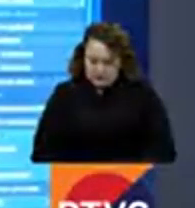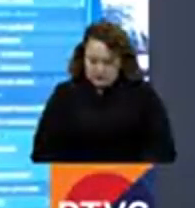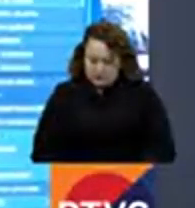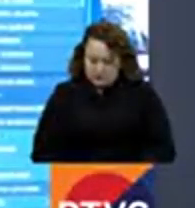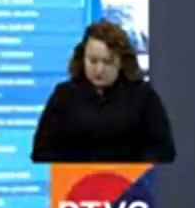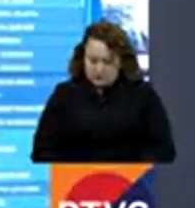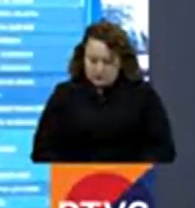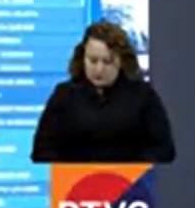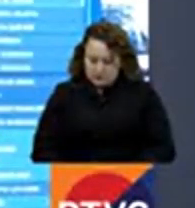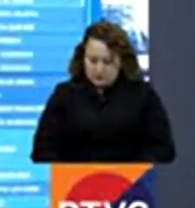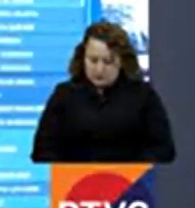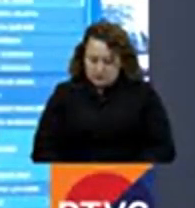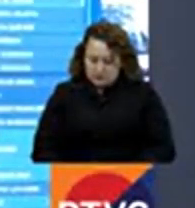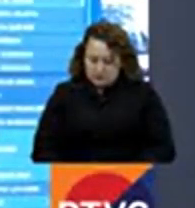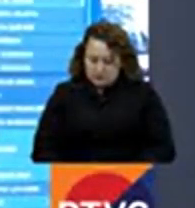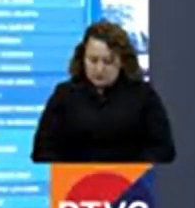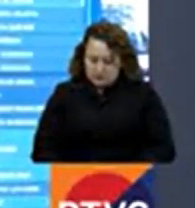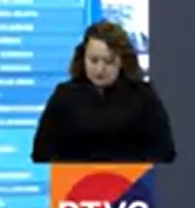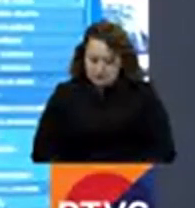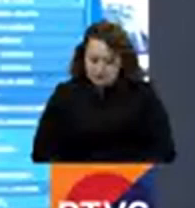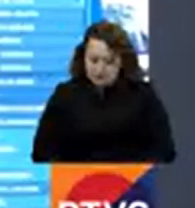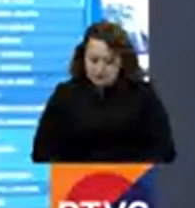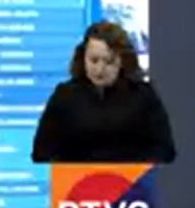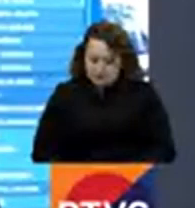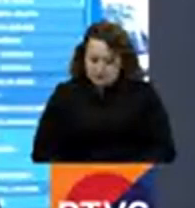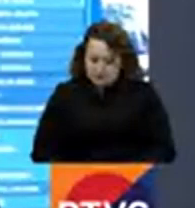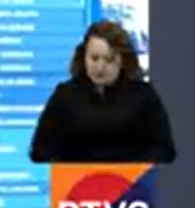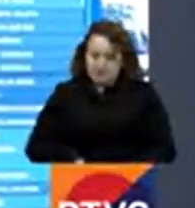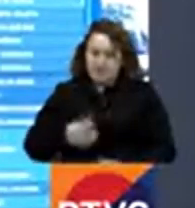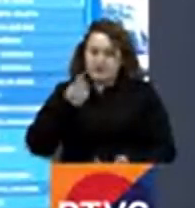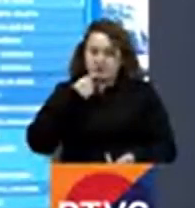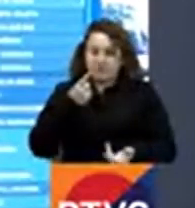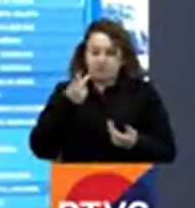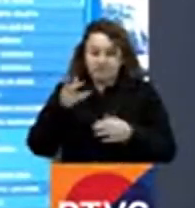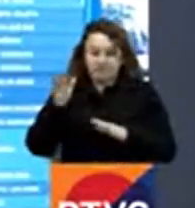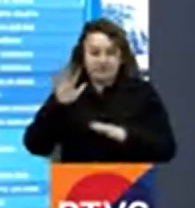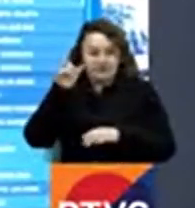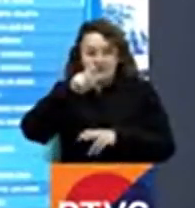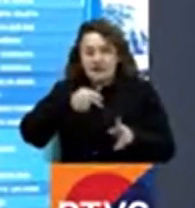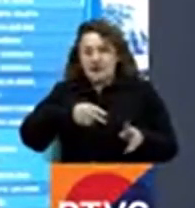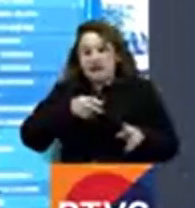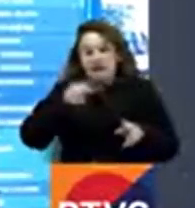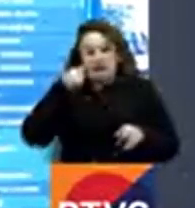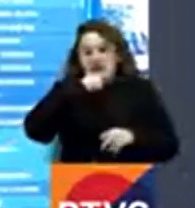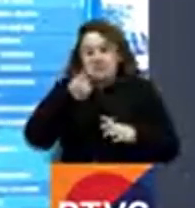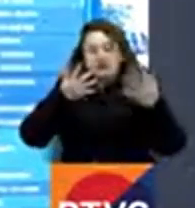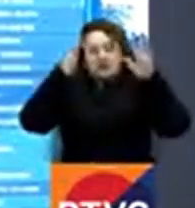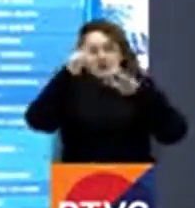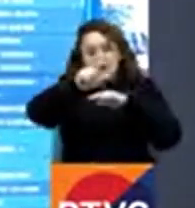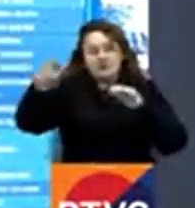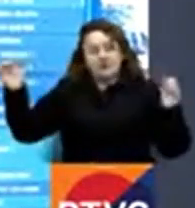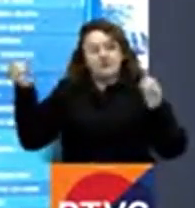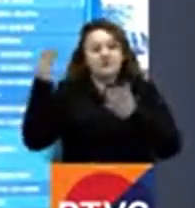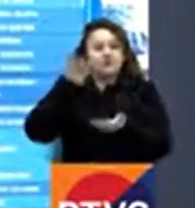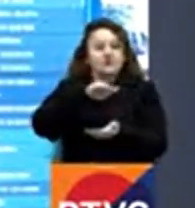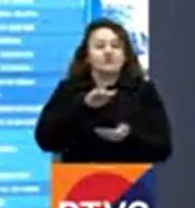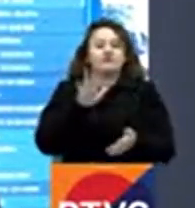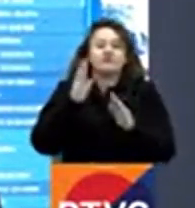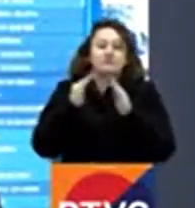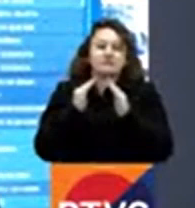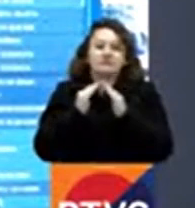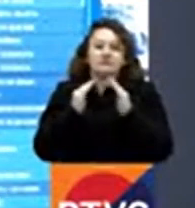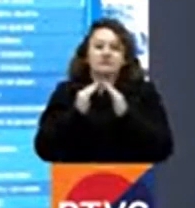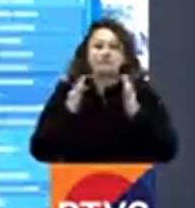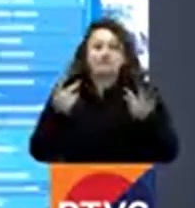Operación Retorno. Termina el Puente de Reyes y miles de viajeros están regresando a sus casas. En las entradas a Bogotá hay pico y placa